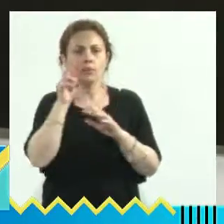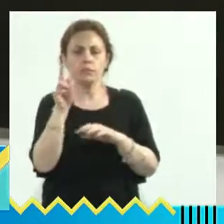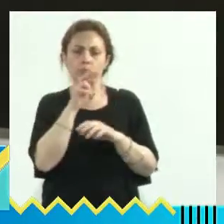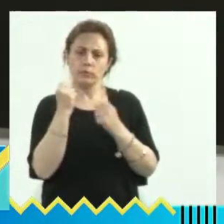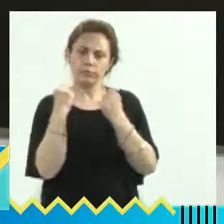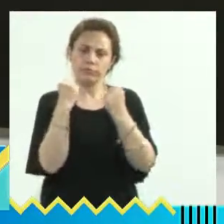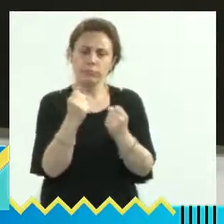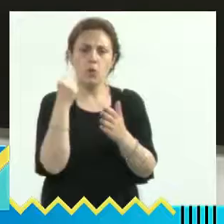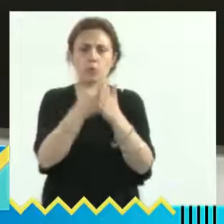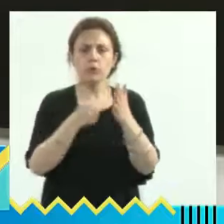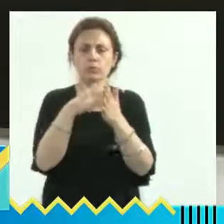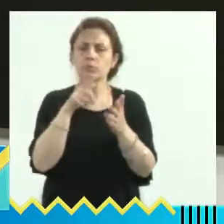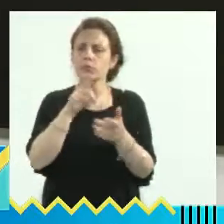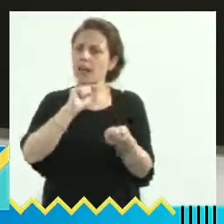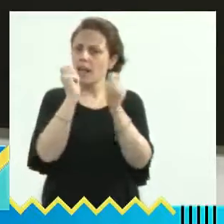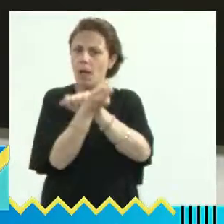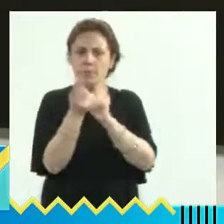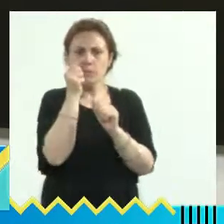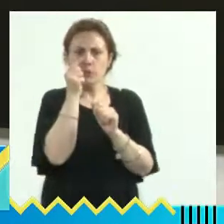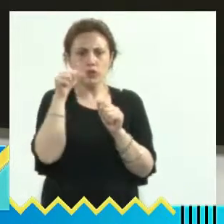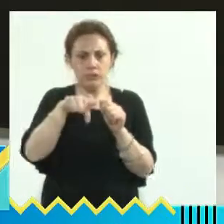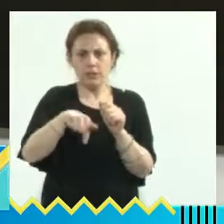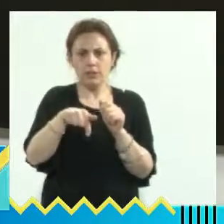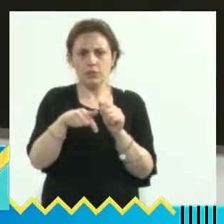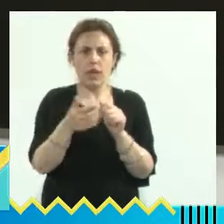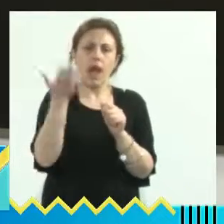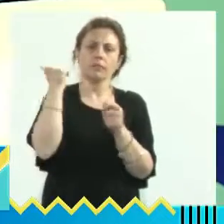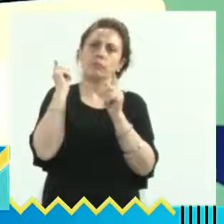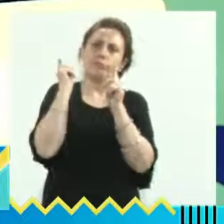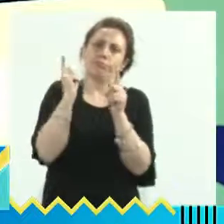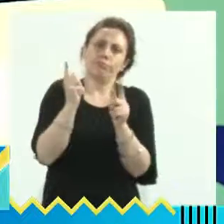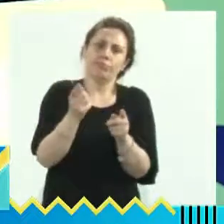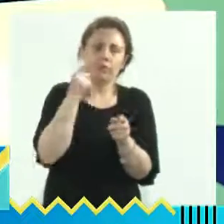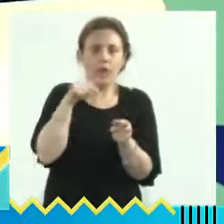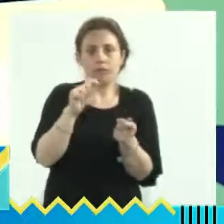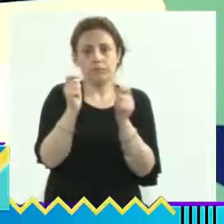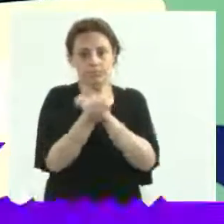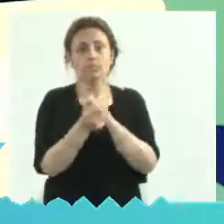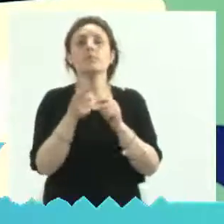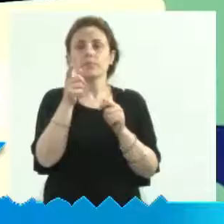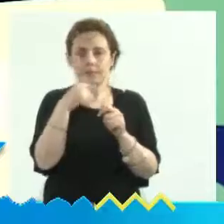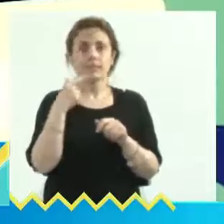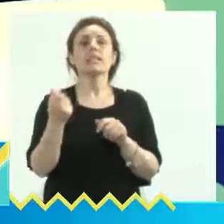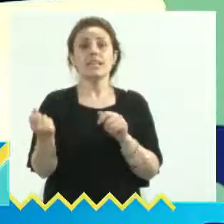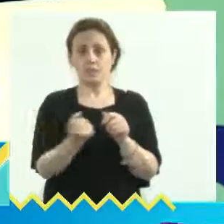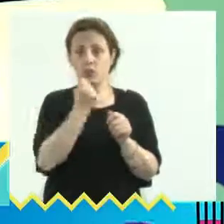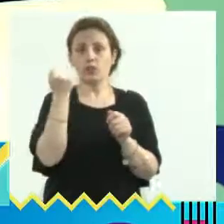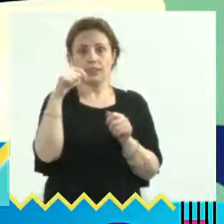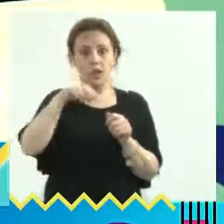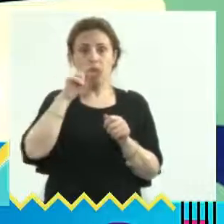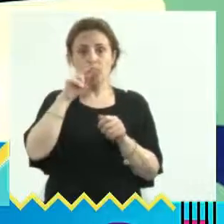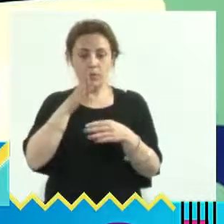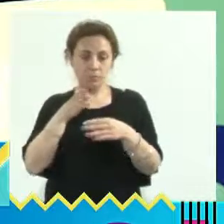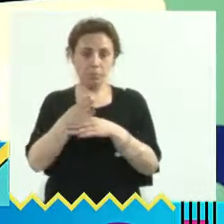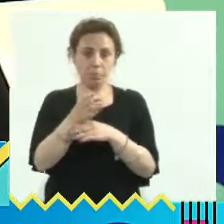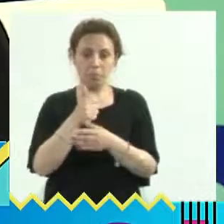cambio de paradigma político? O sea, viene a cambiar la política en sí misma. Y viene a quedarse, que es lo más importante.